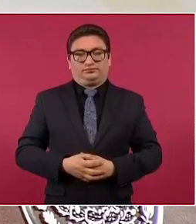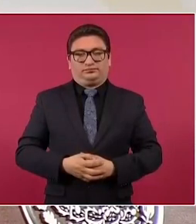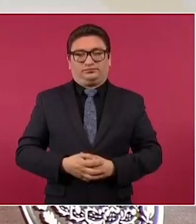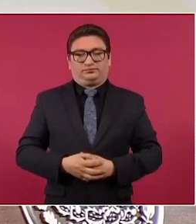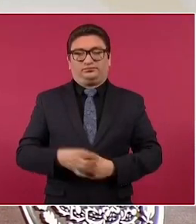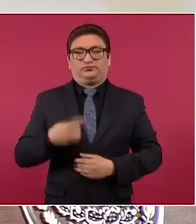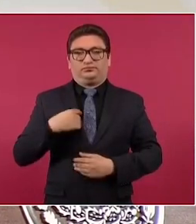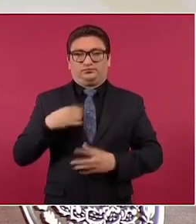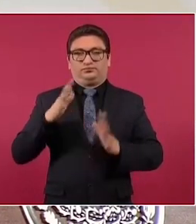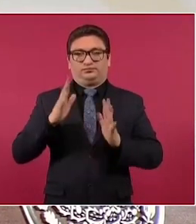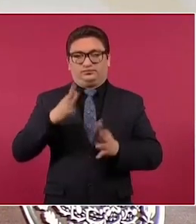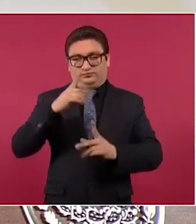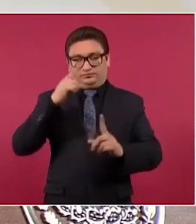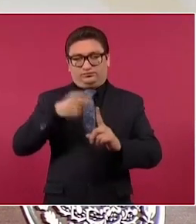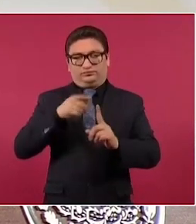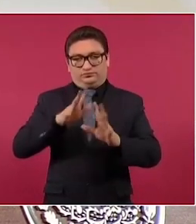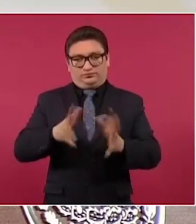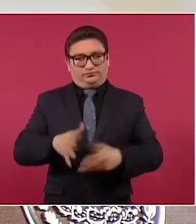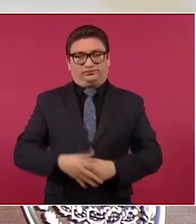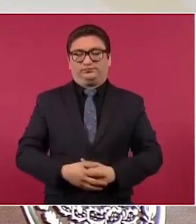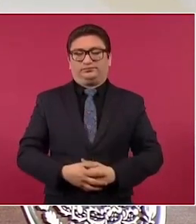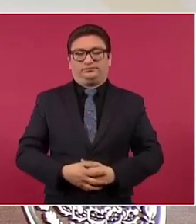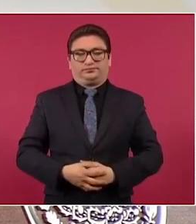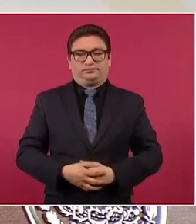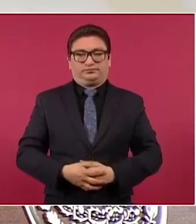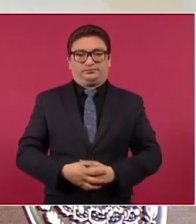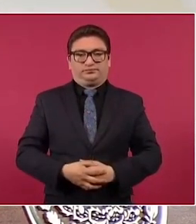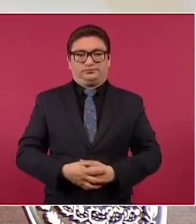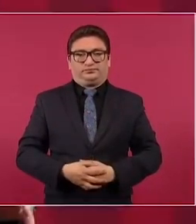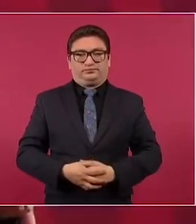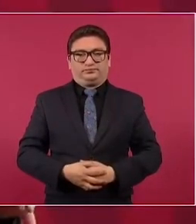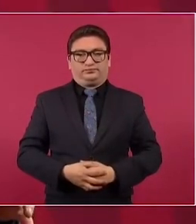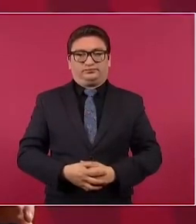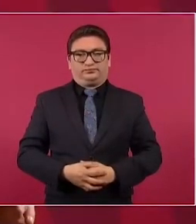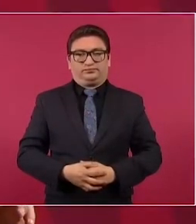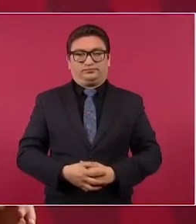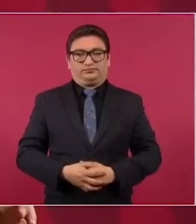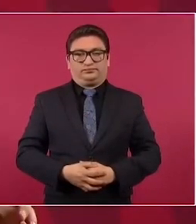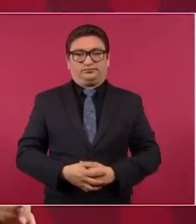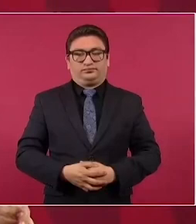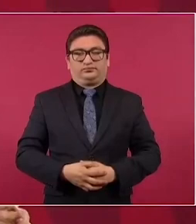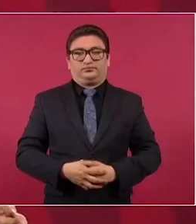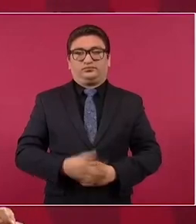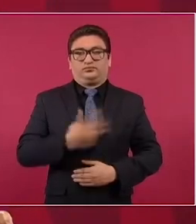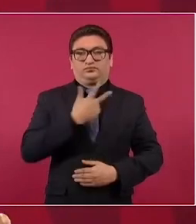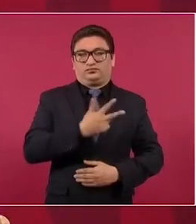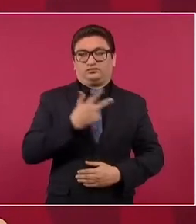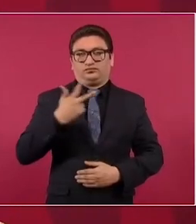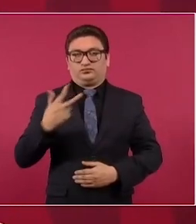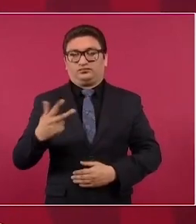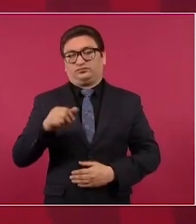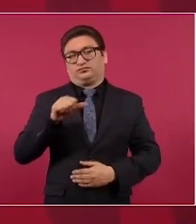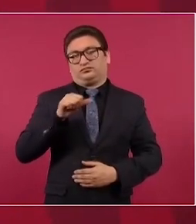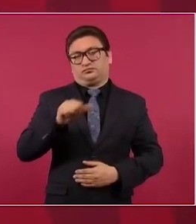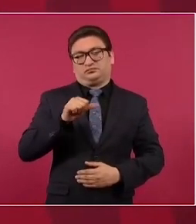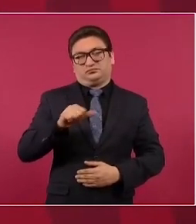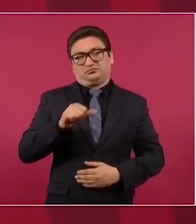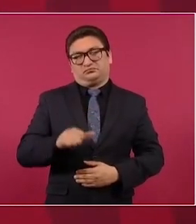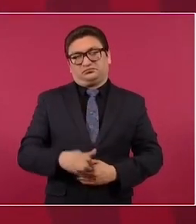ya tengo bien definido el proyecto, pues son 8 y 8, son 16